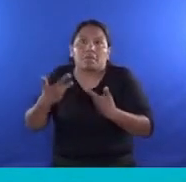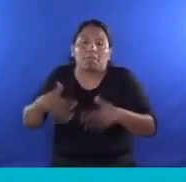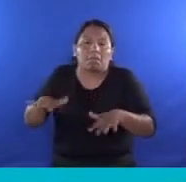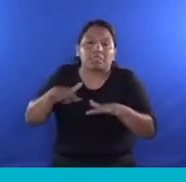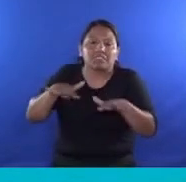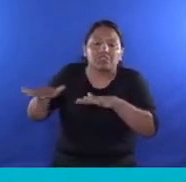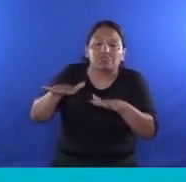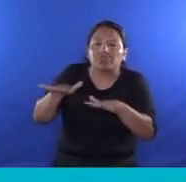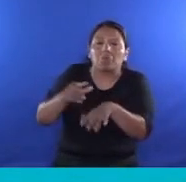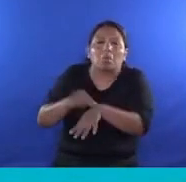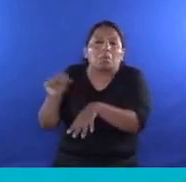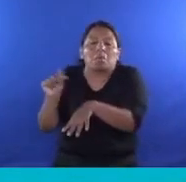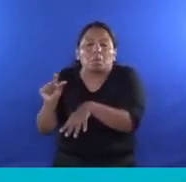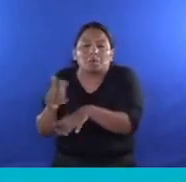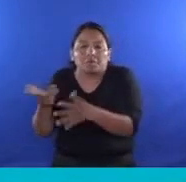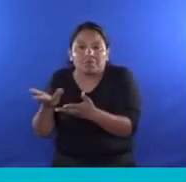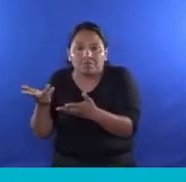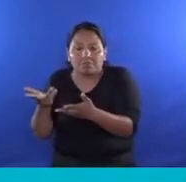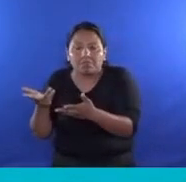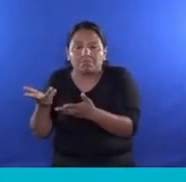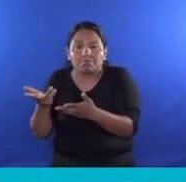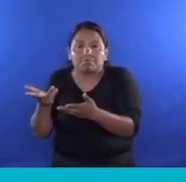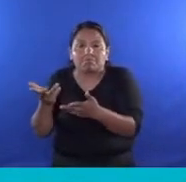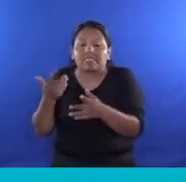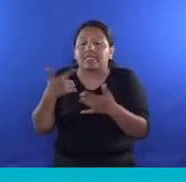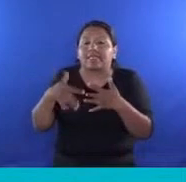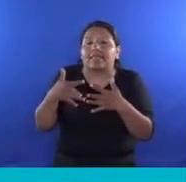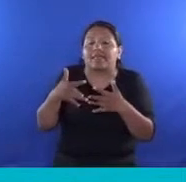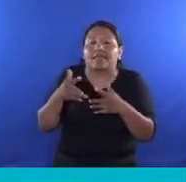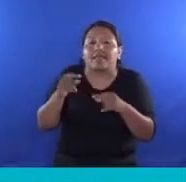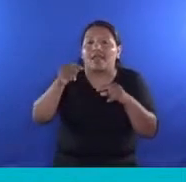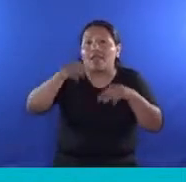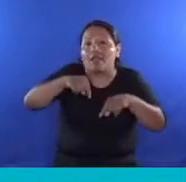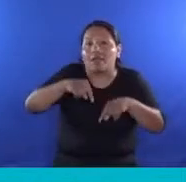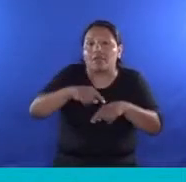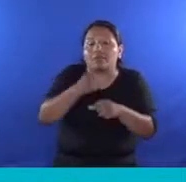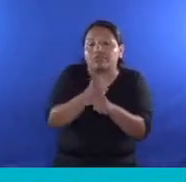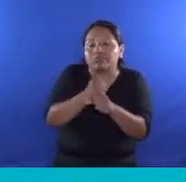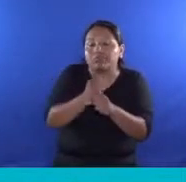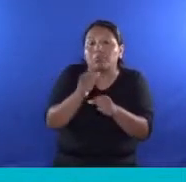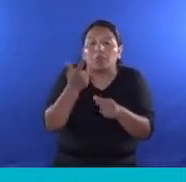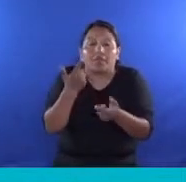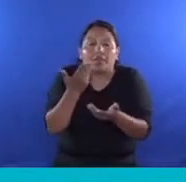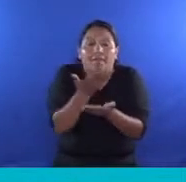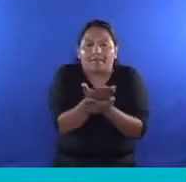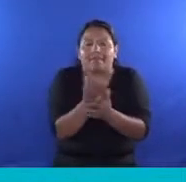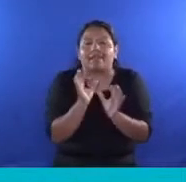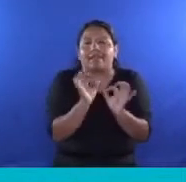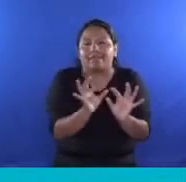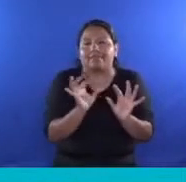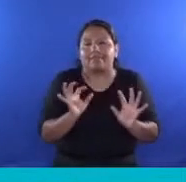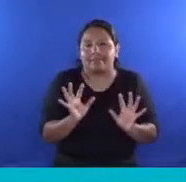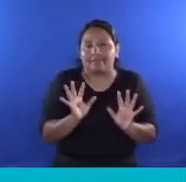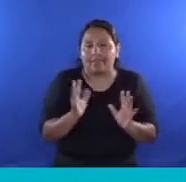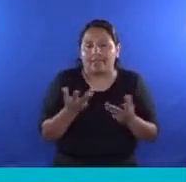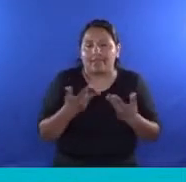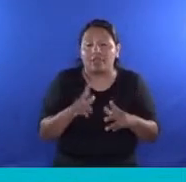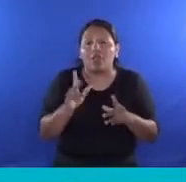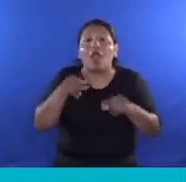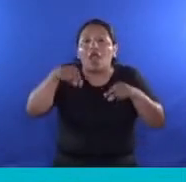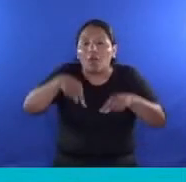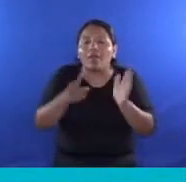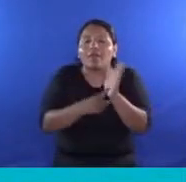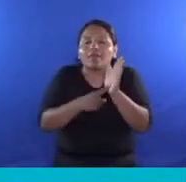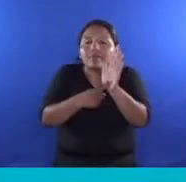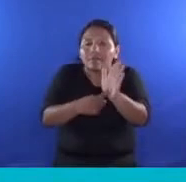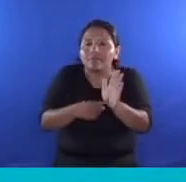situaciones circunstanciales y que está desempeñando un cargo, pueda valerse de esa licencia ordinaria. Ahora hay un régimen específico